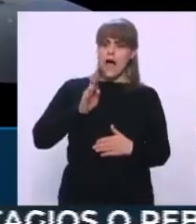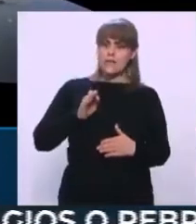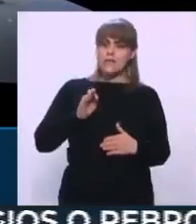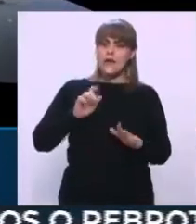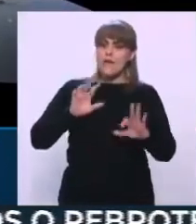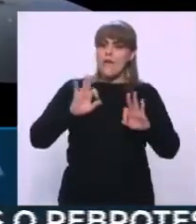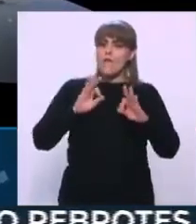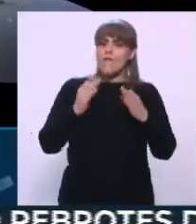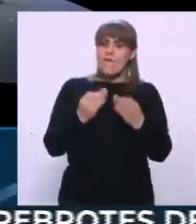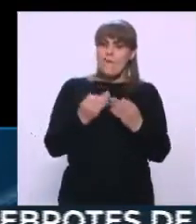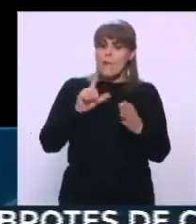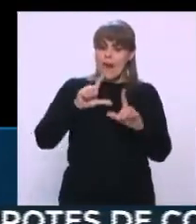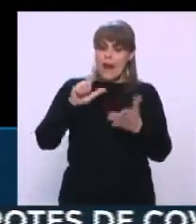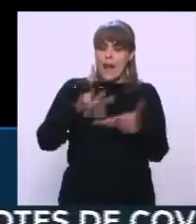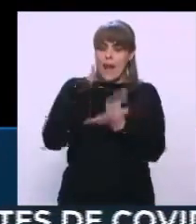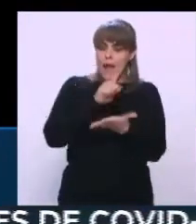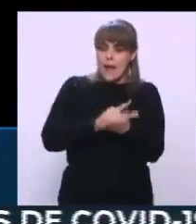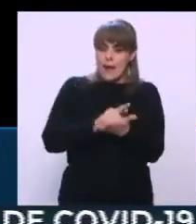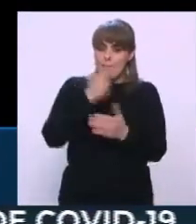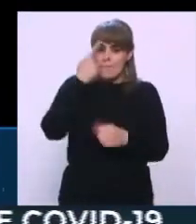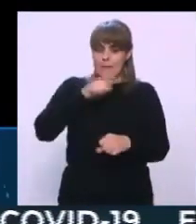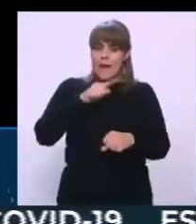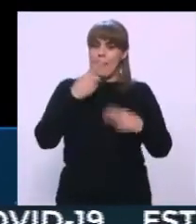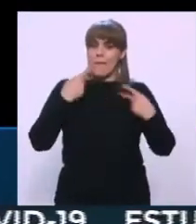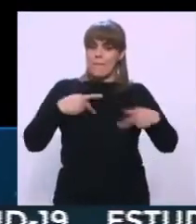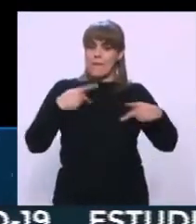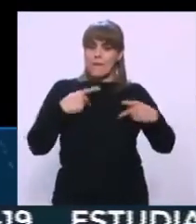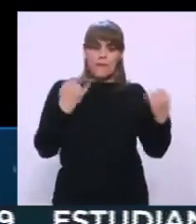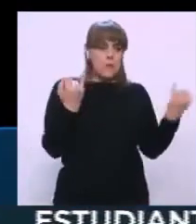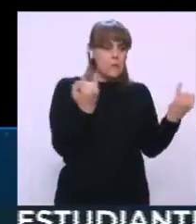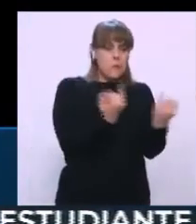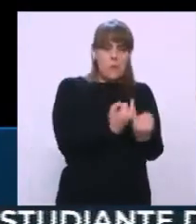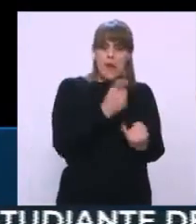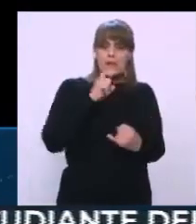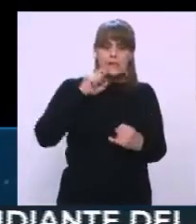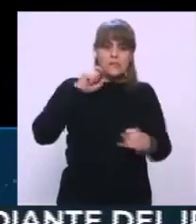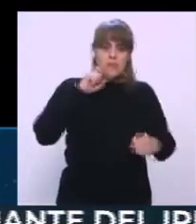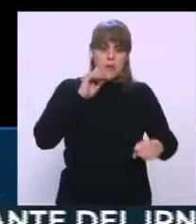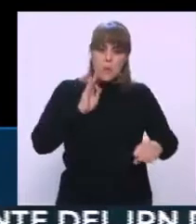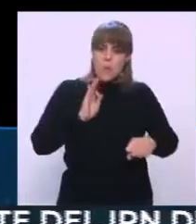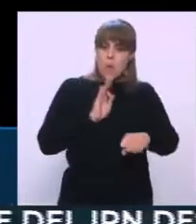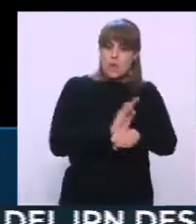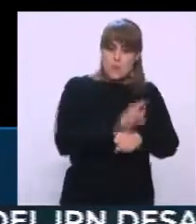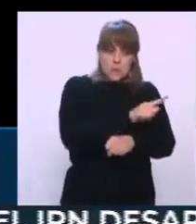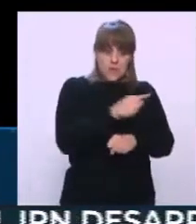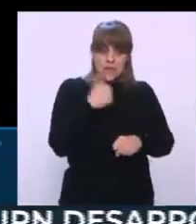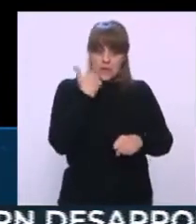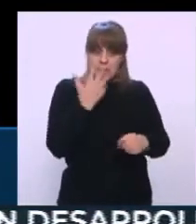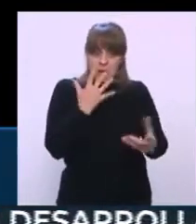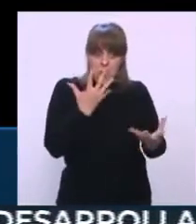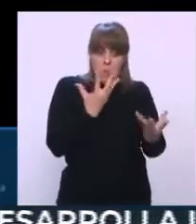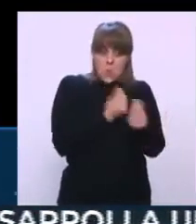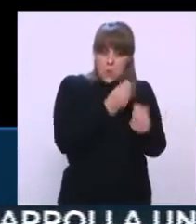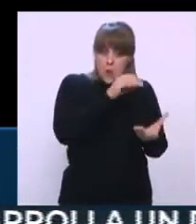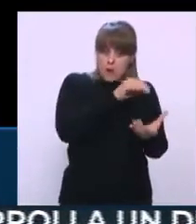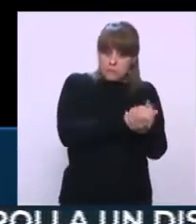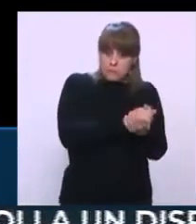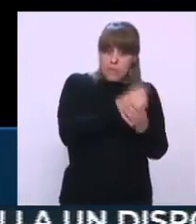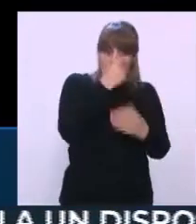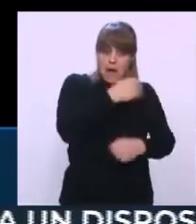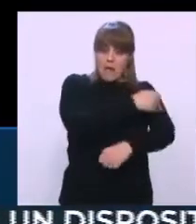legal que proteja a personas del mismo sexo que deseen casarse, que deseen formar una